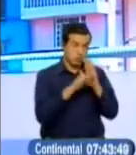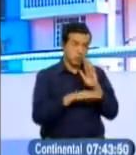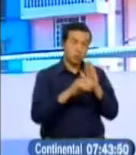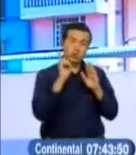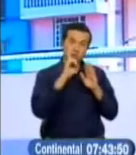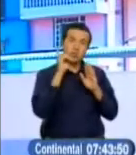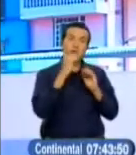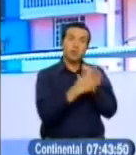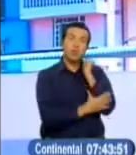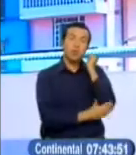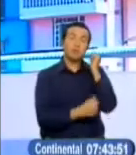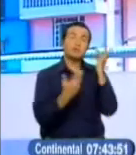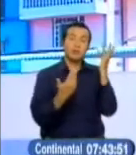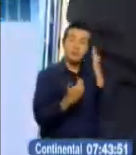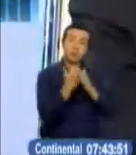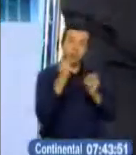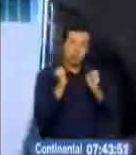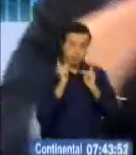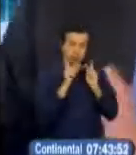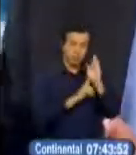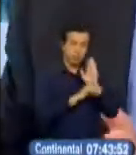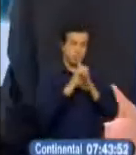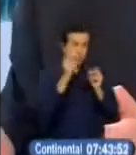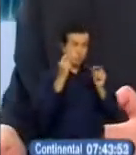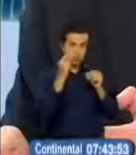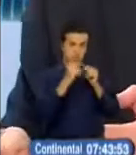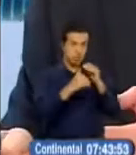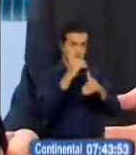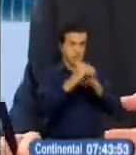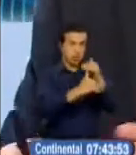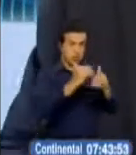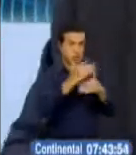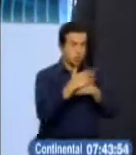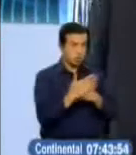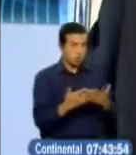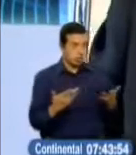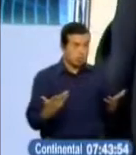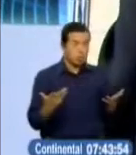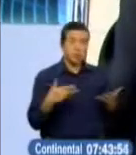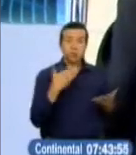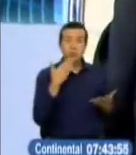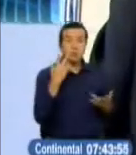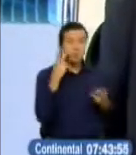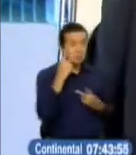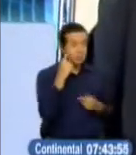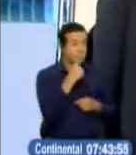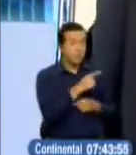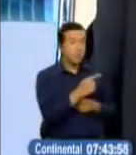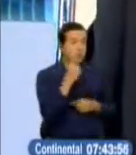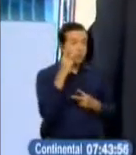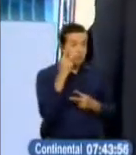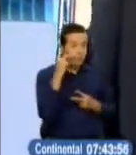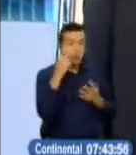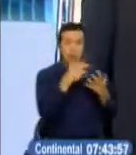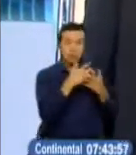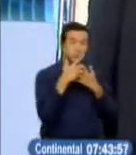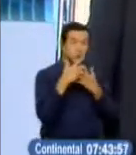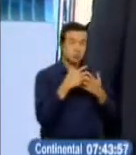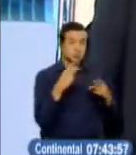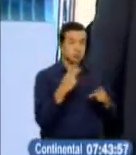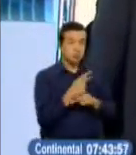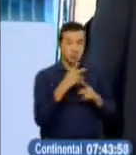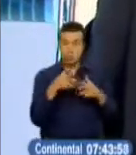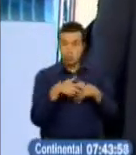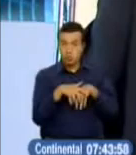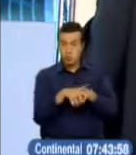el tema es crear oportunidades de desarrollo para acelerar la disminución de la pobreza y en ese sentido no veo una política ni articulada y peor